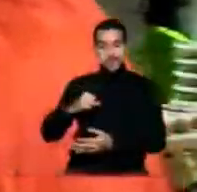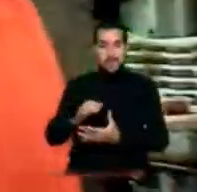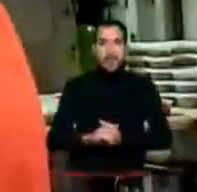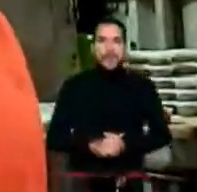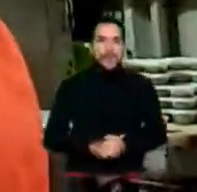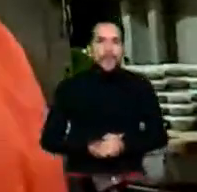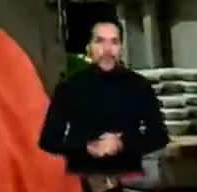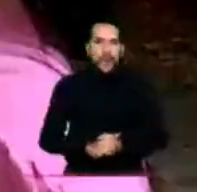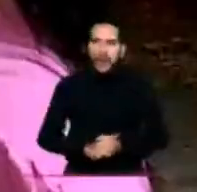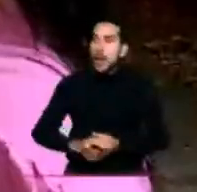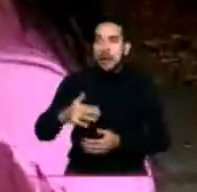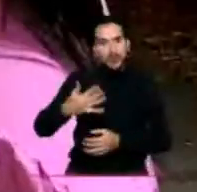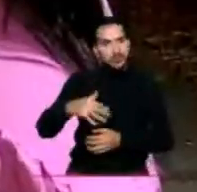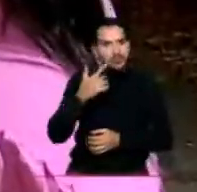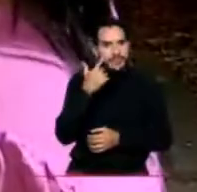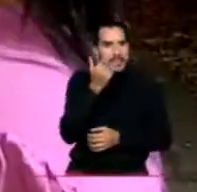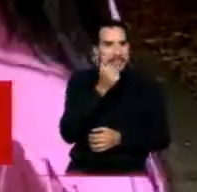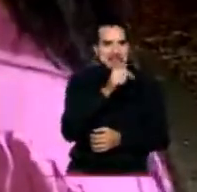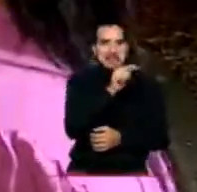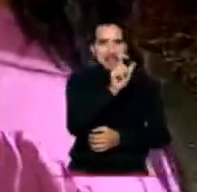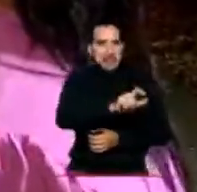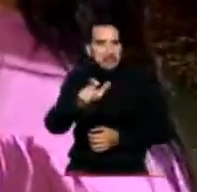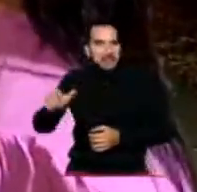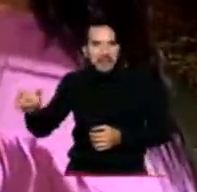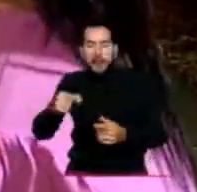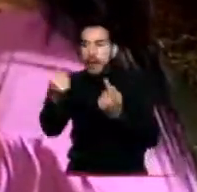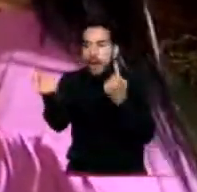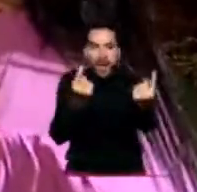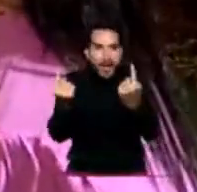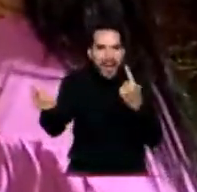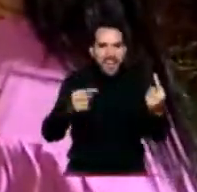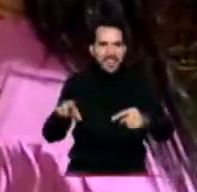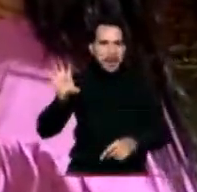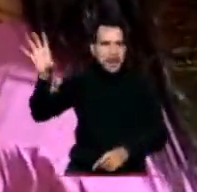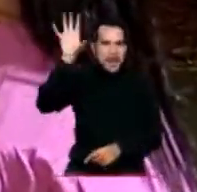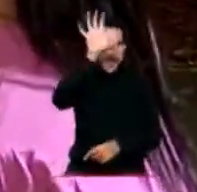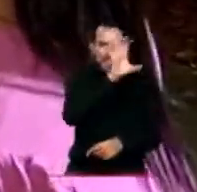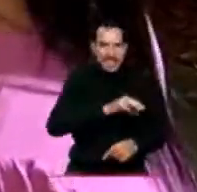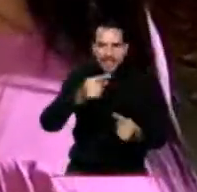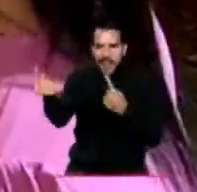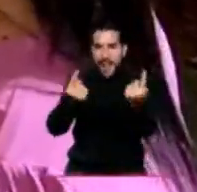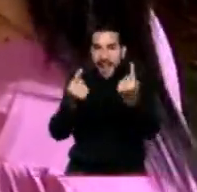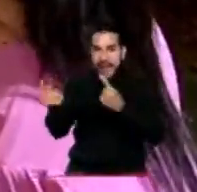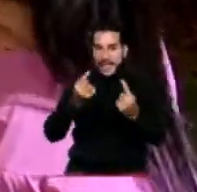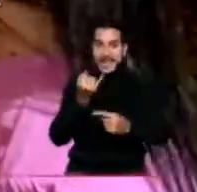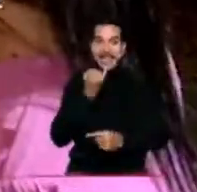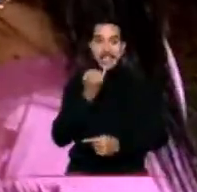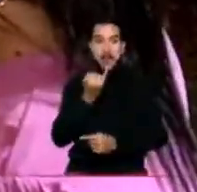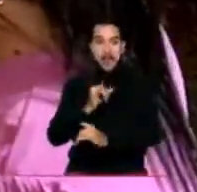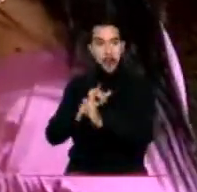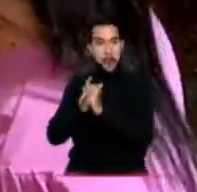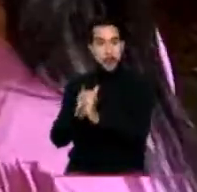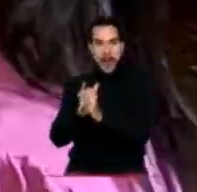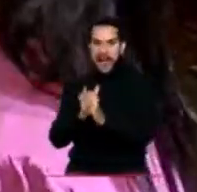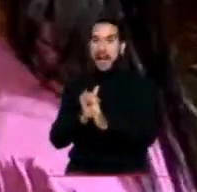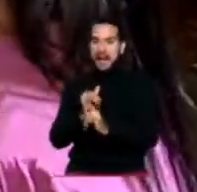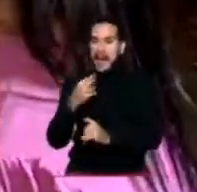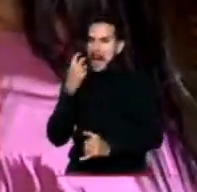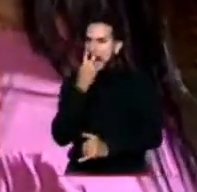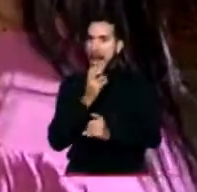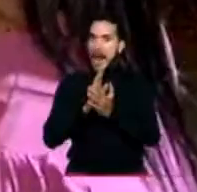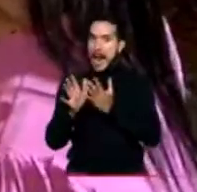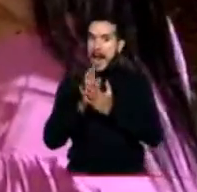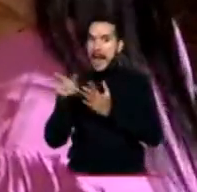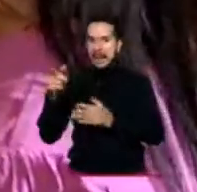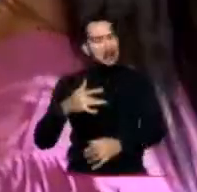Sería muy bacano poder venir y atender a las personas que vengan acá, extranjeros, y poder atenderlos en su idioma original para que se sientan más en casa, para que vean que